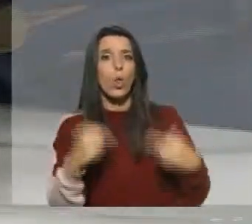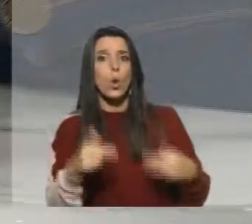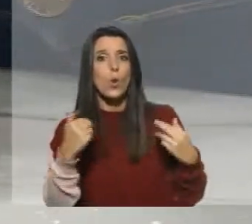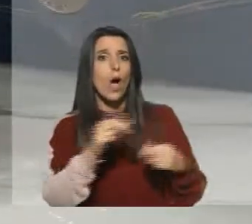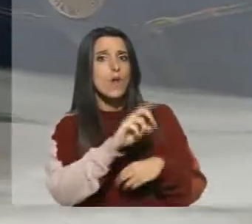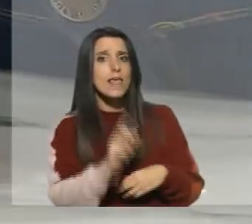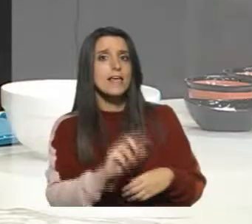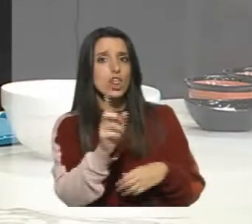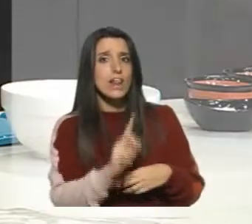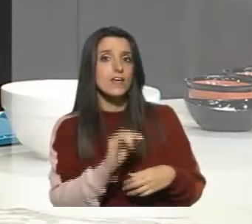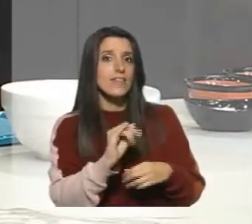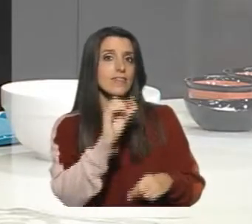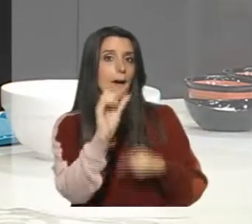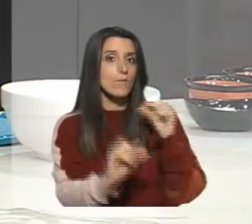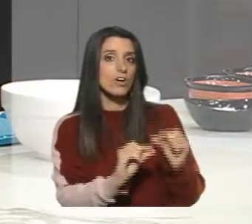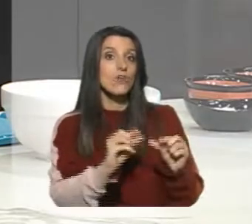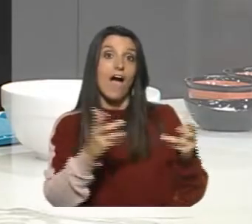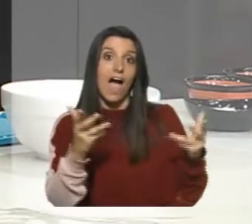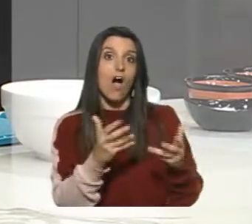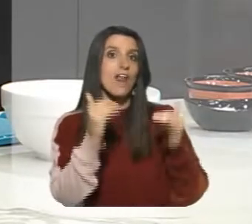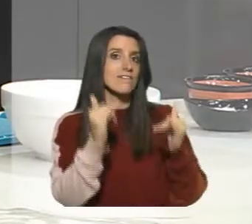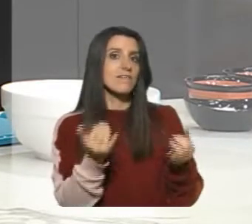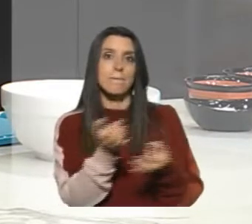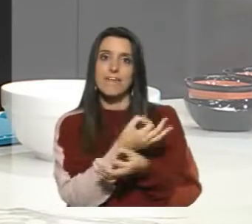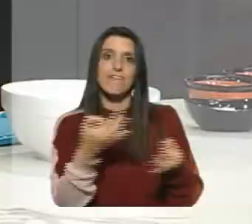necesitas. Ahí va espesando. Ahí es cuando tenés, ves,